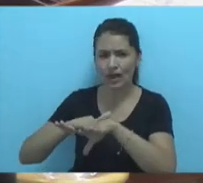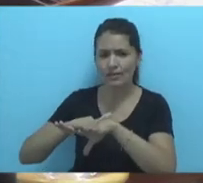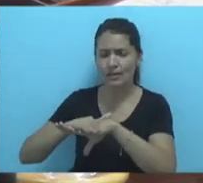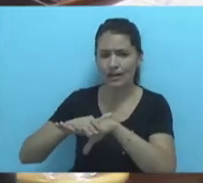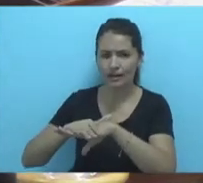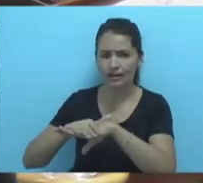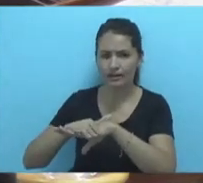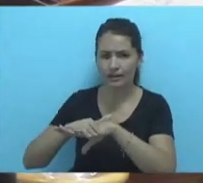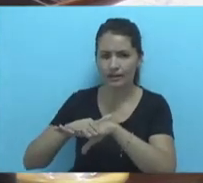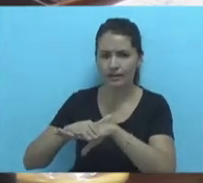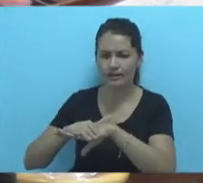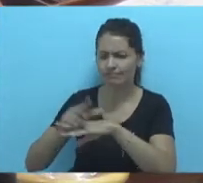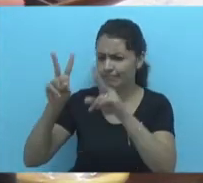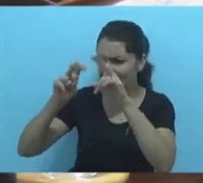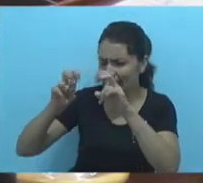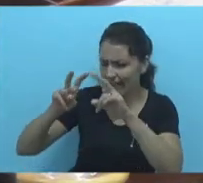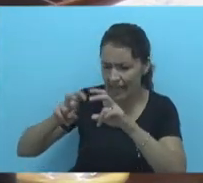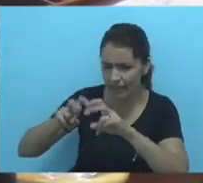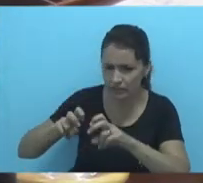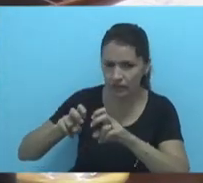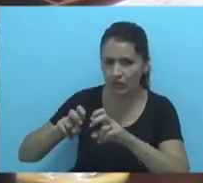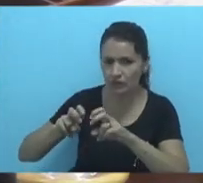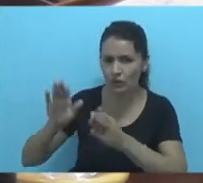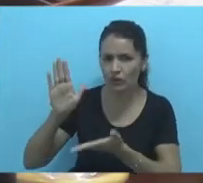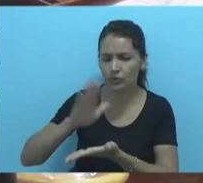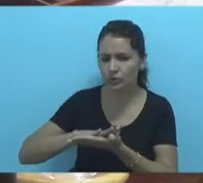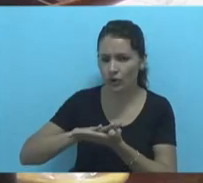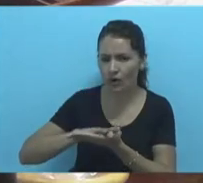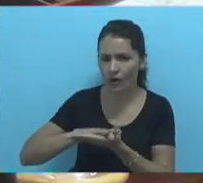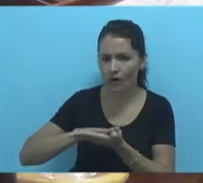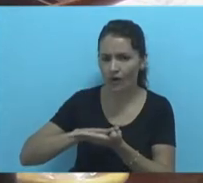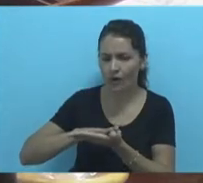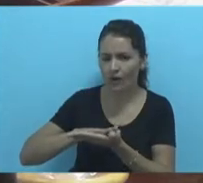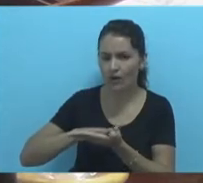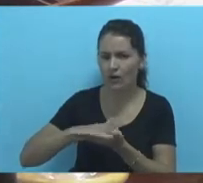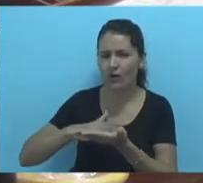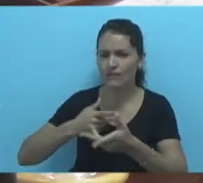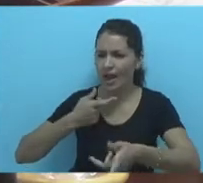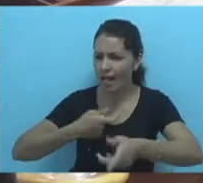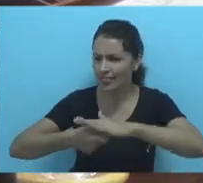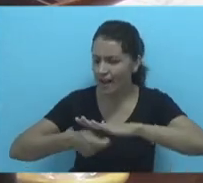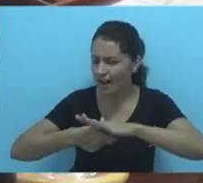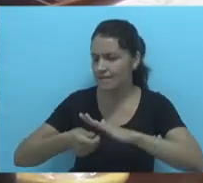tiene a partir de la investigación que están llevando a cabo dos valientes fiscales